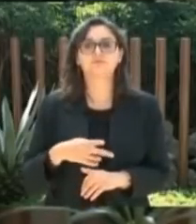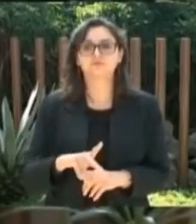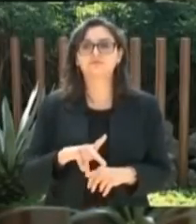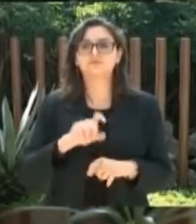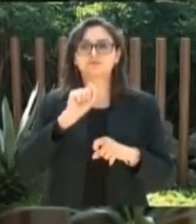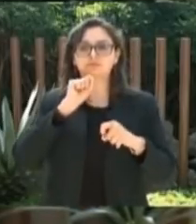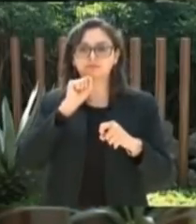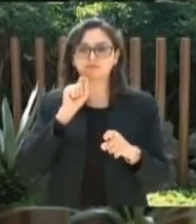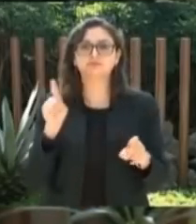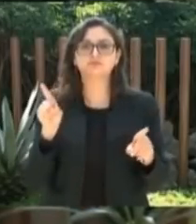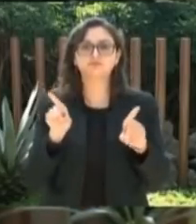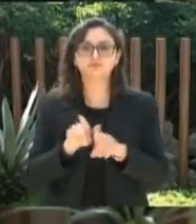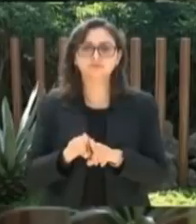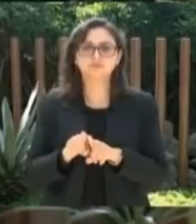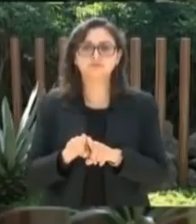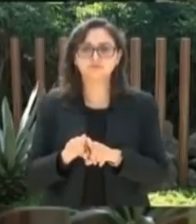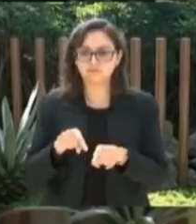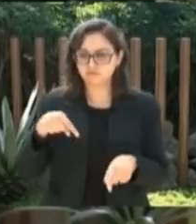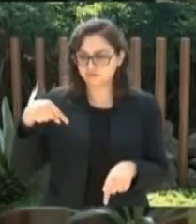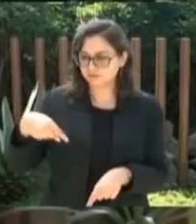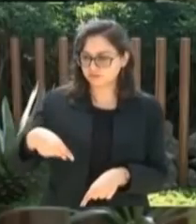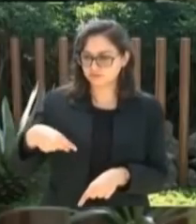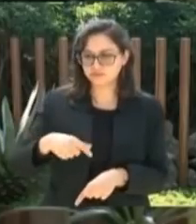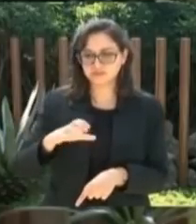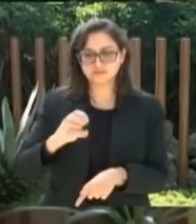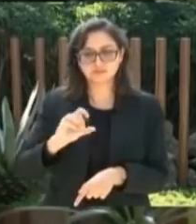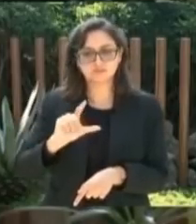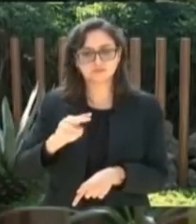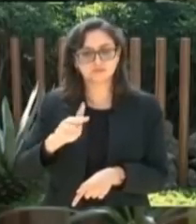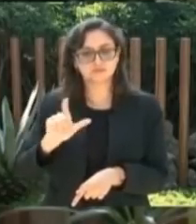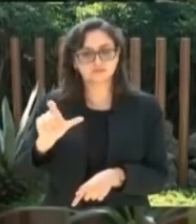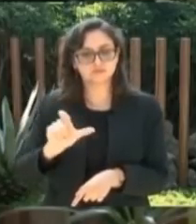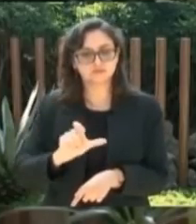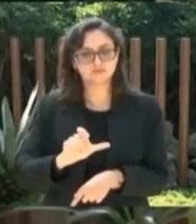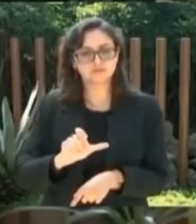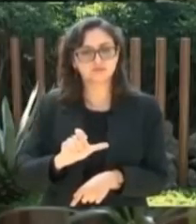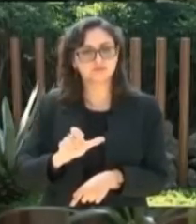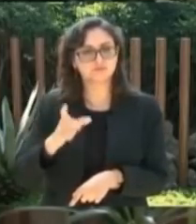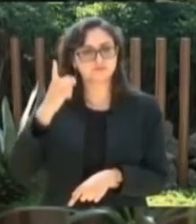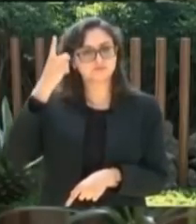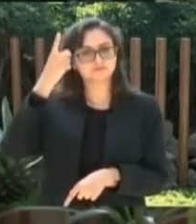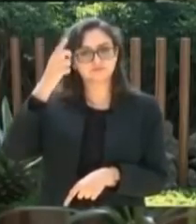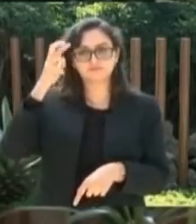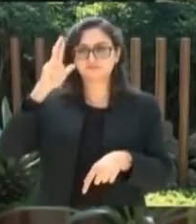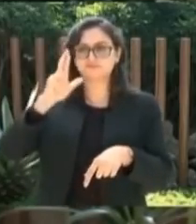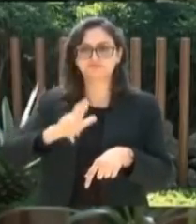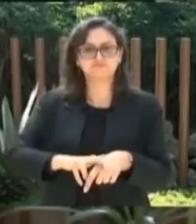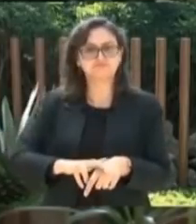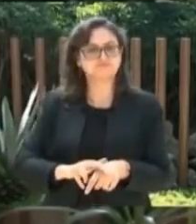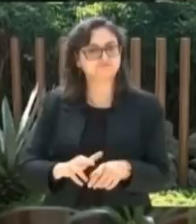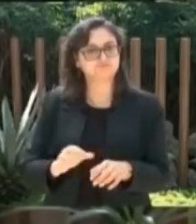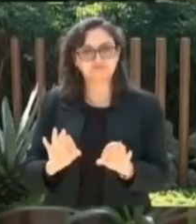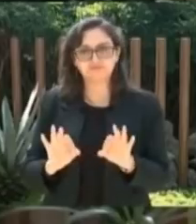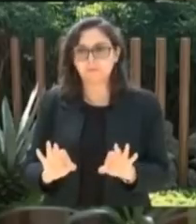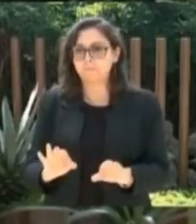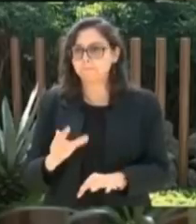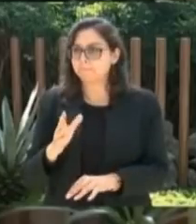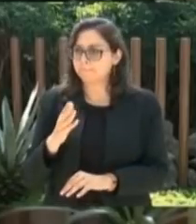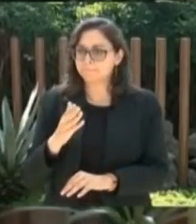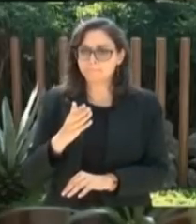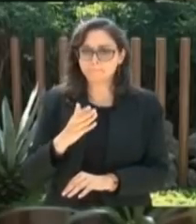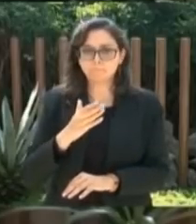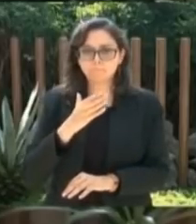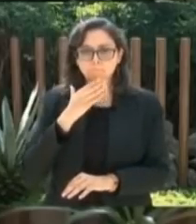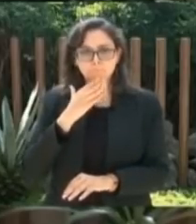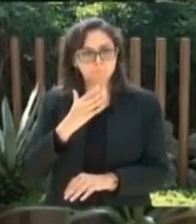posteriormente ha contado el colegio con muy buenos directores. Aquí